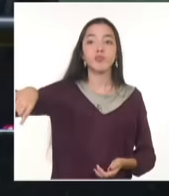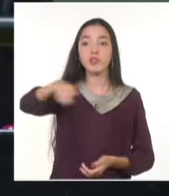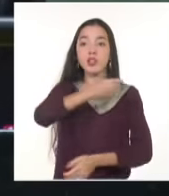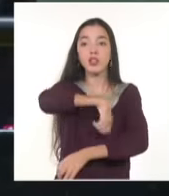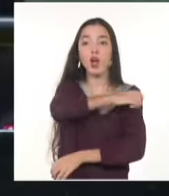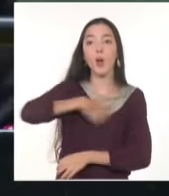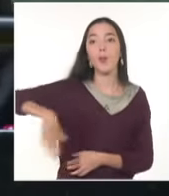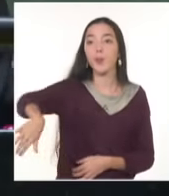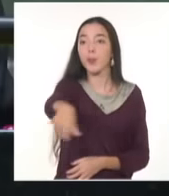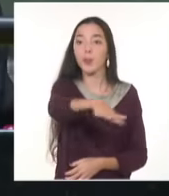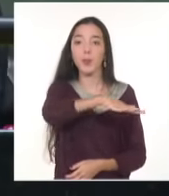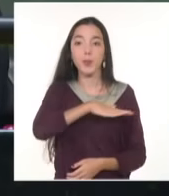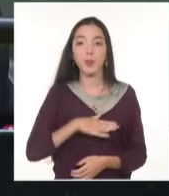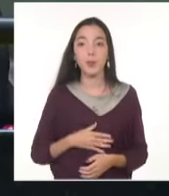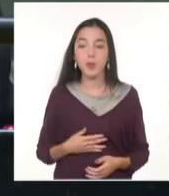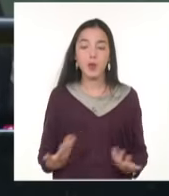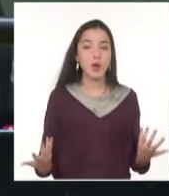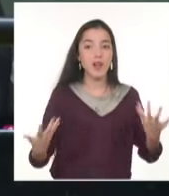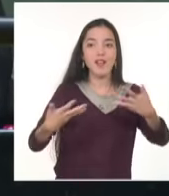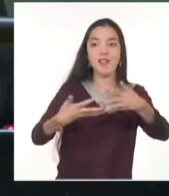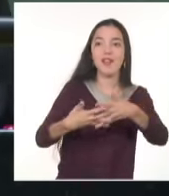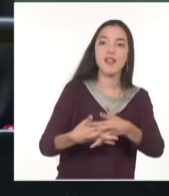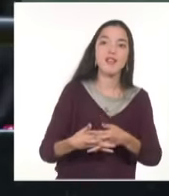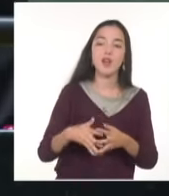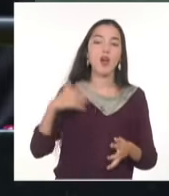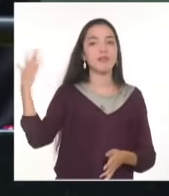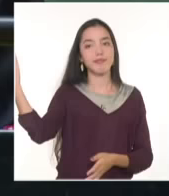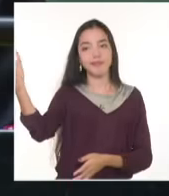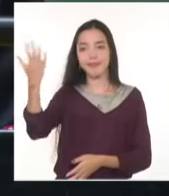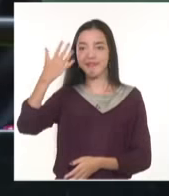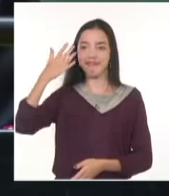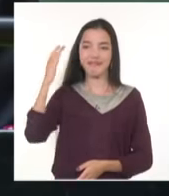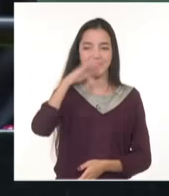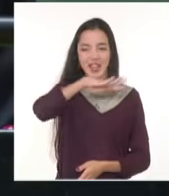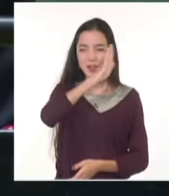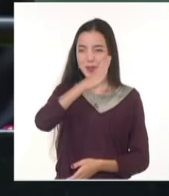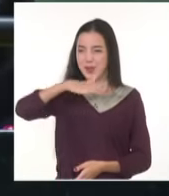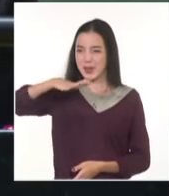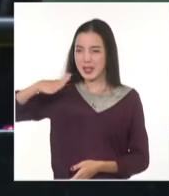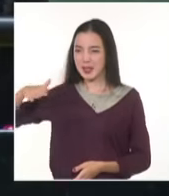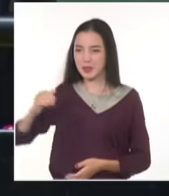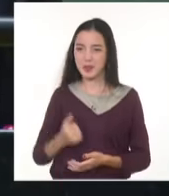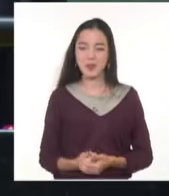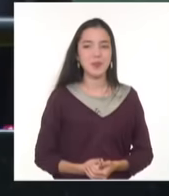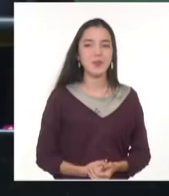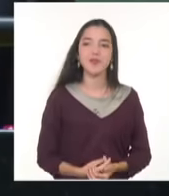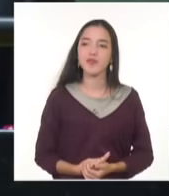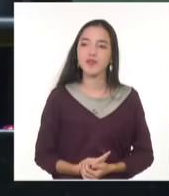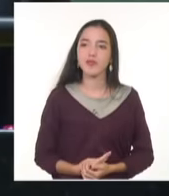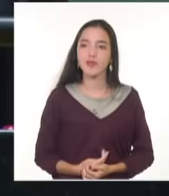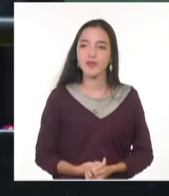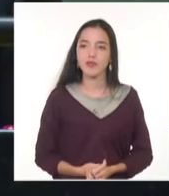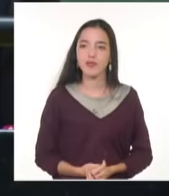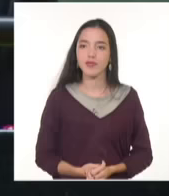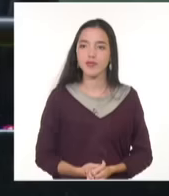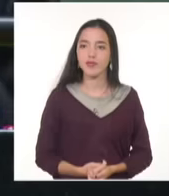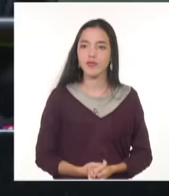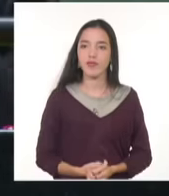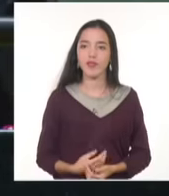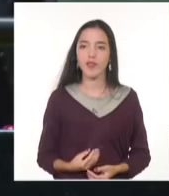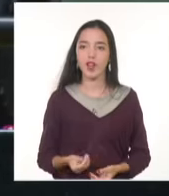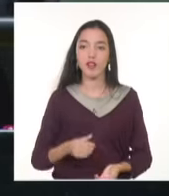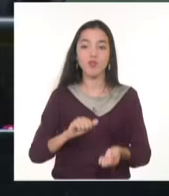en armonía con la naturaleza y el manejo sostenible de los recursos naturales